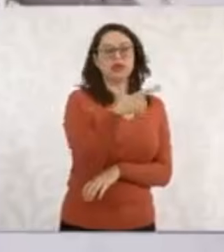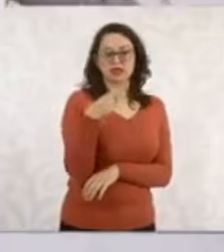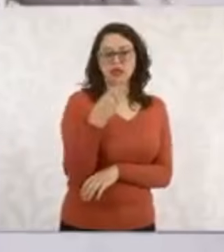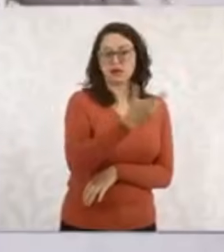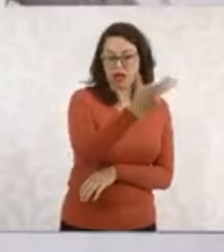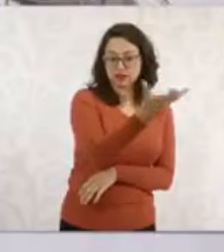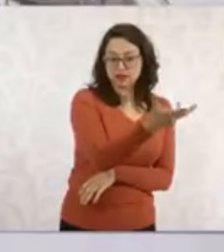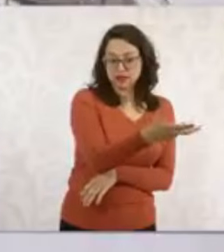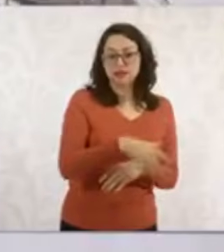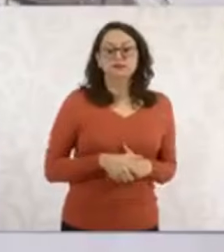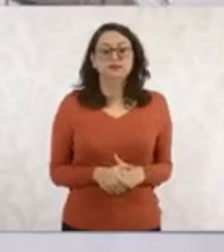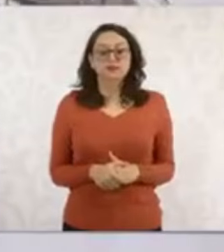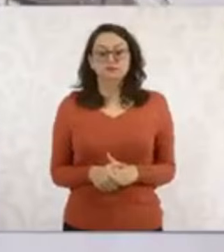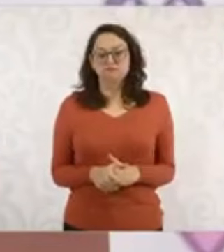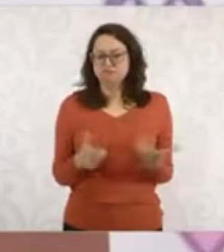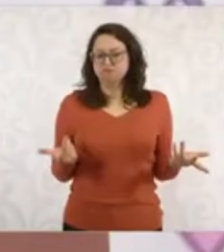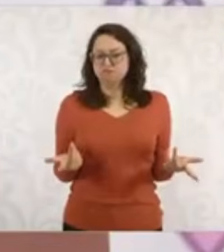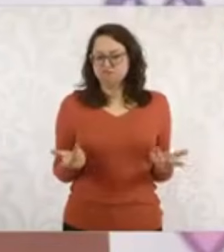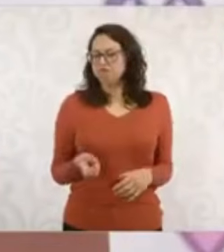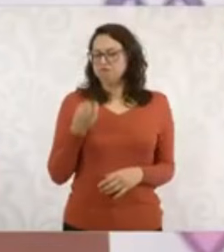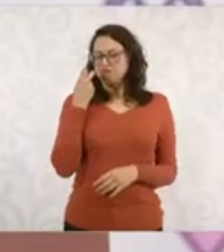que vienen a México. Ese es